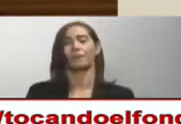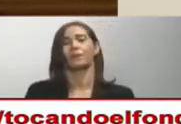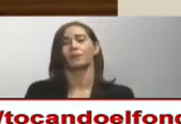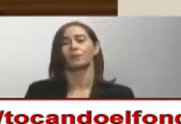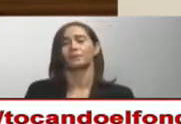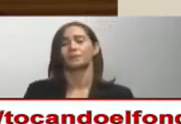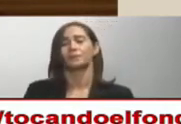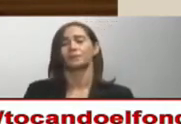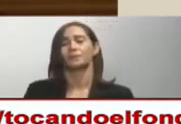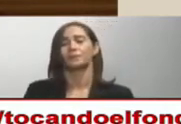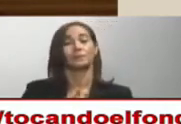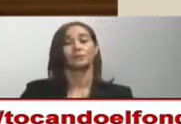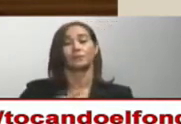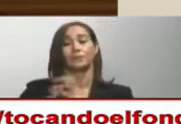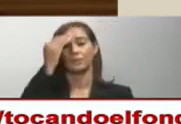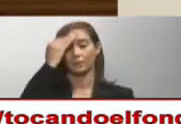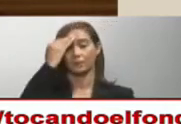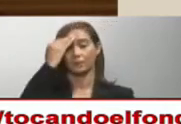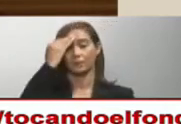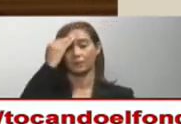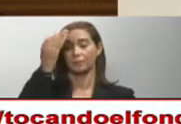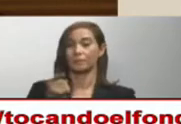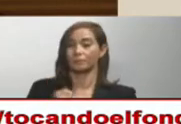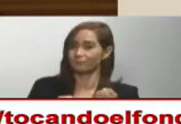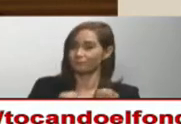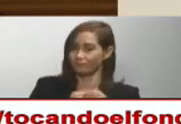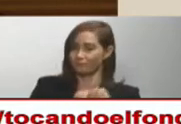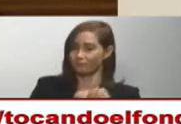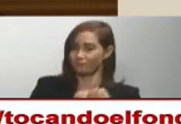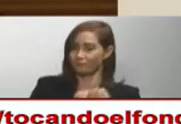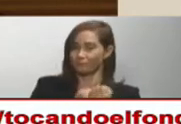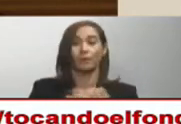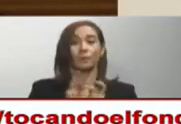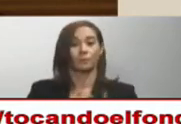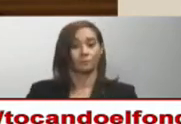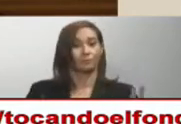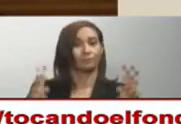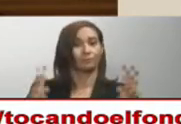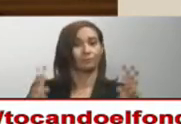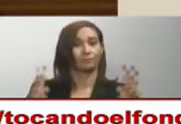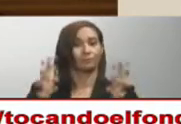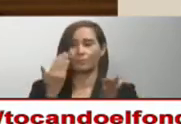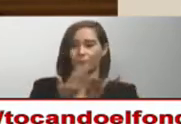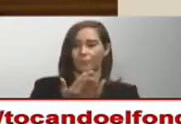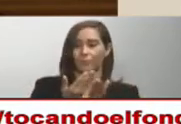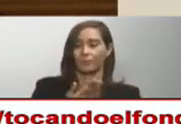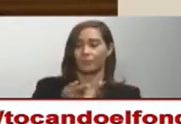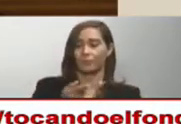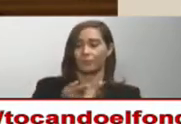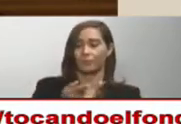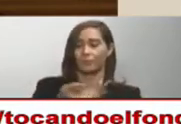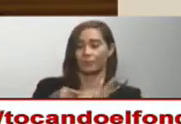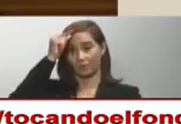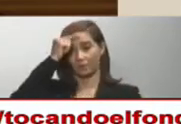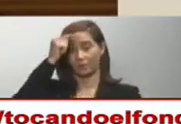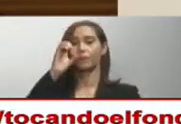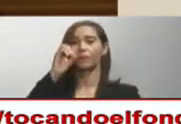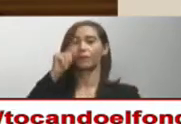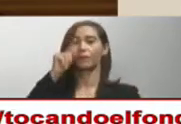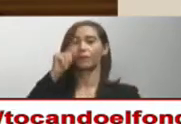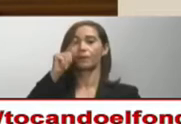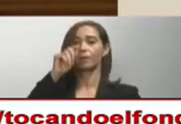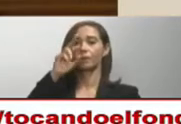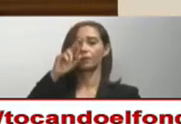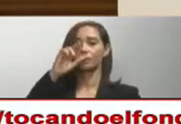consecuencia, consideramos como un aporte valioso la propuesta que el gobierno de Costa Rica presentó a las Naciones Unidas el pasado mes